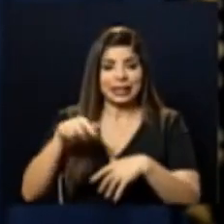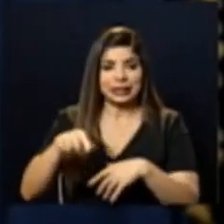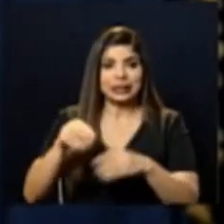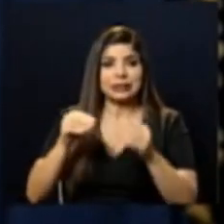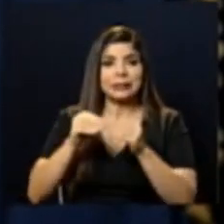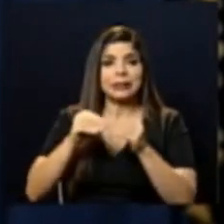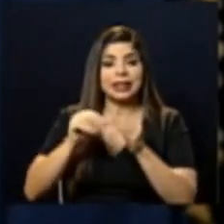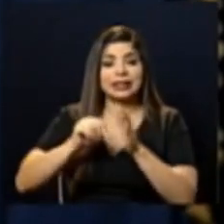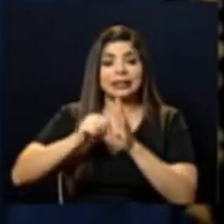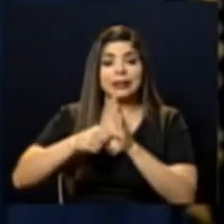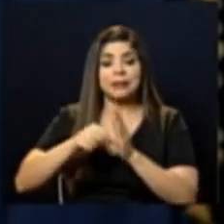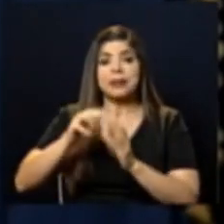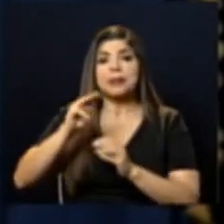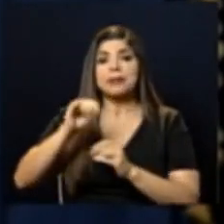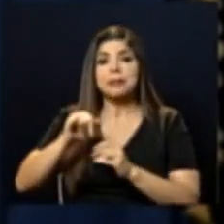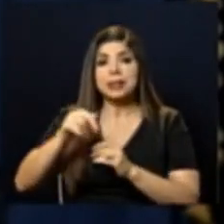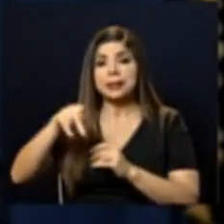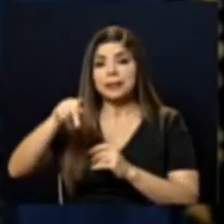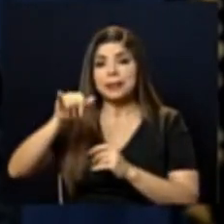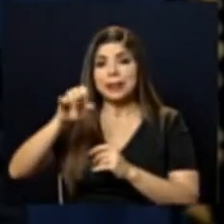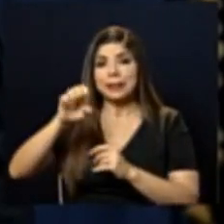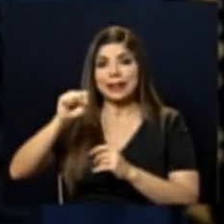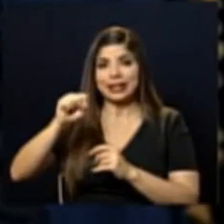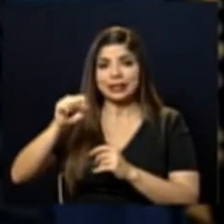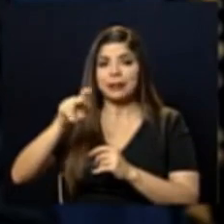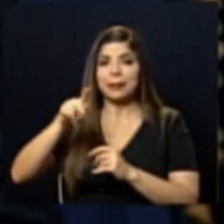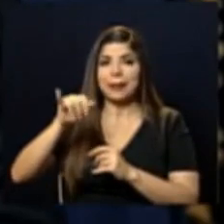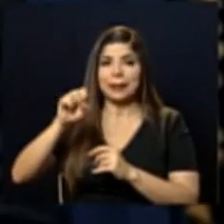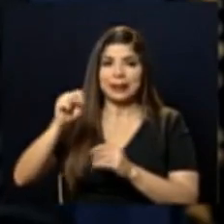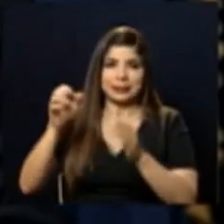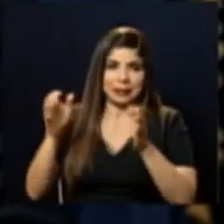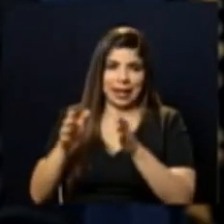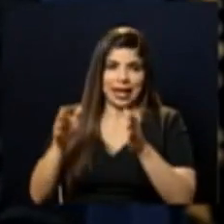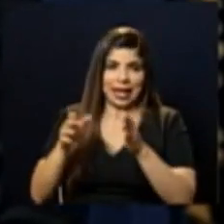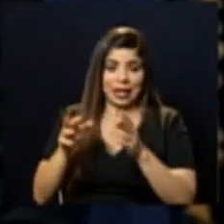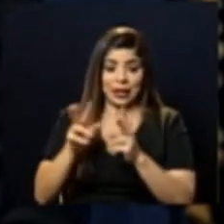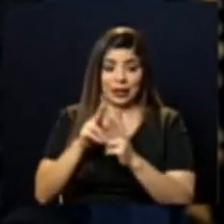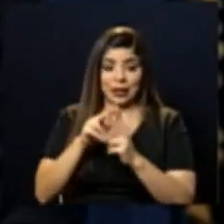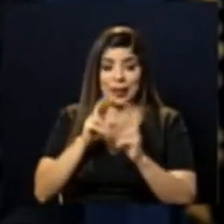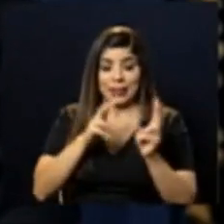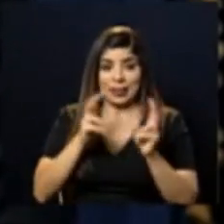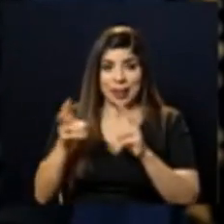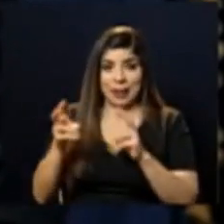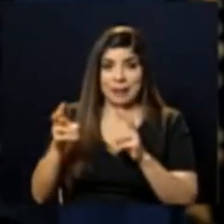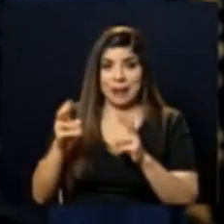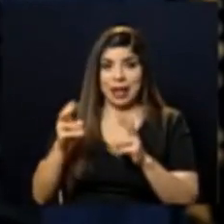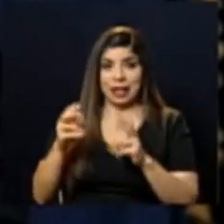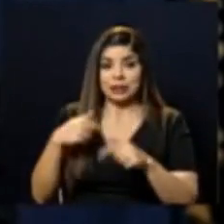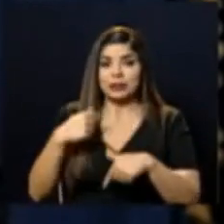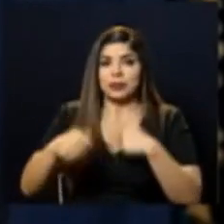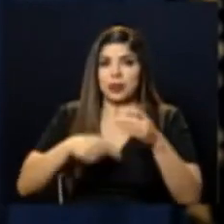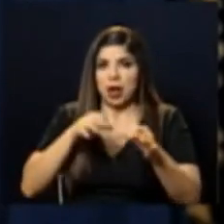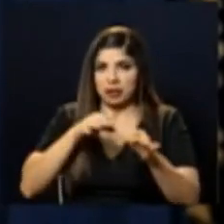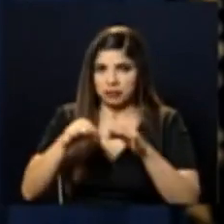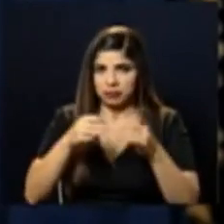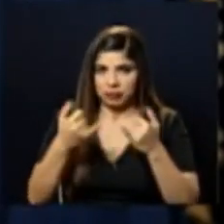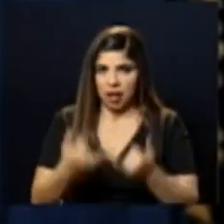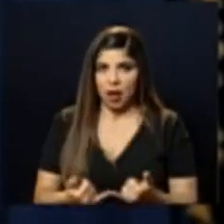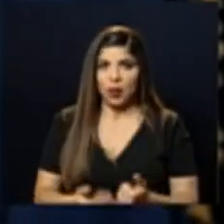énfasis en las MIPYMES. Estos dos últimos temas sobre los cuales profundizaré a continuación.